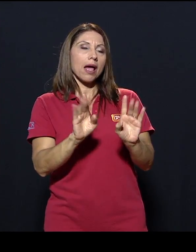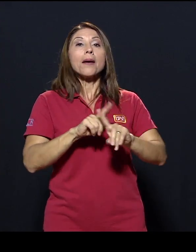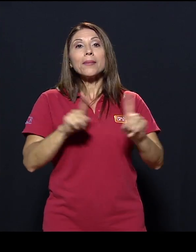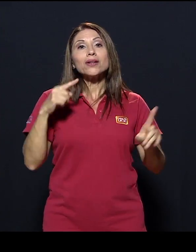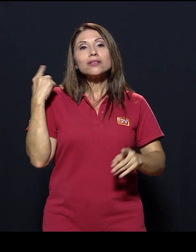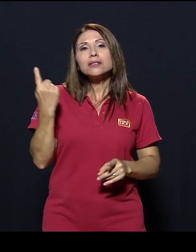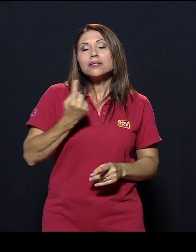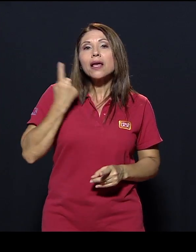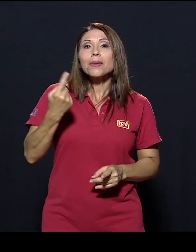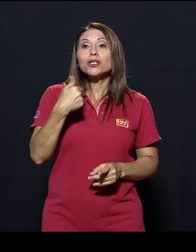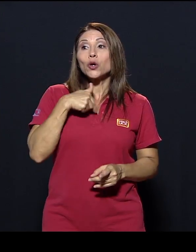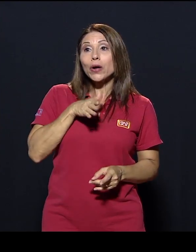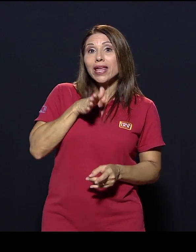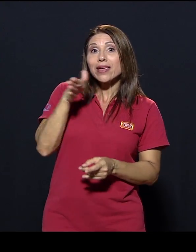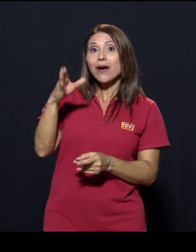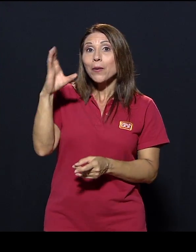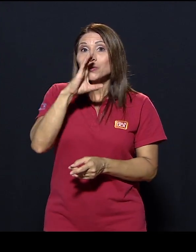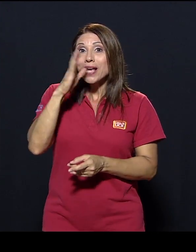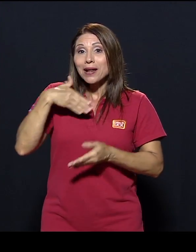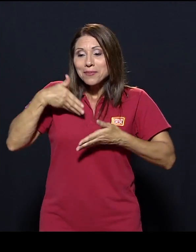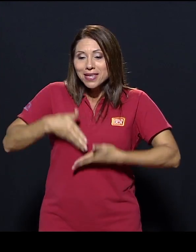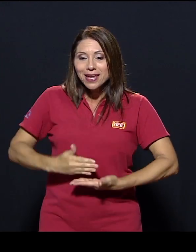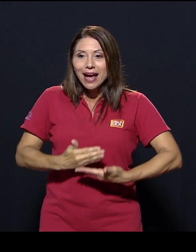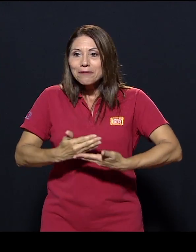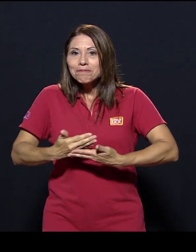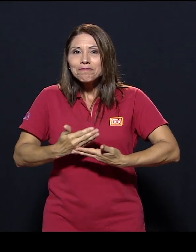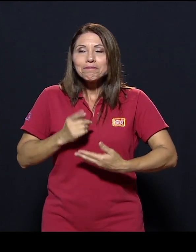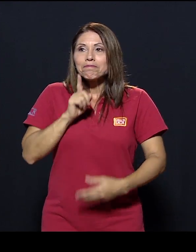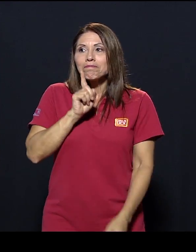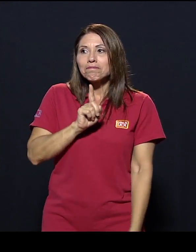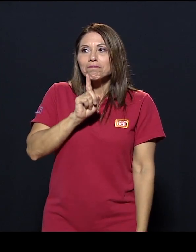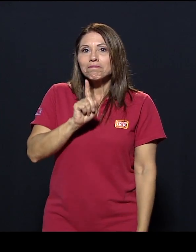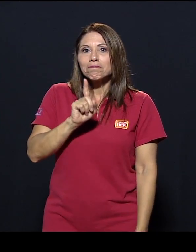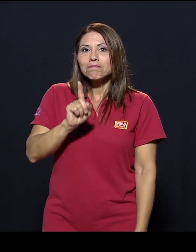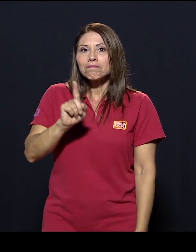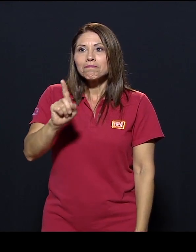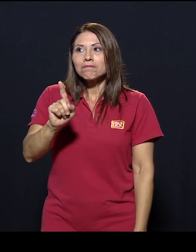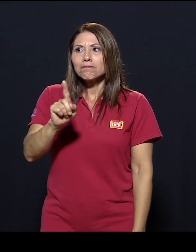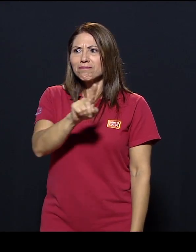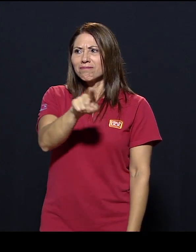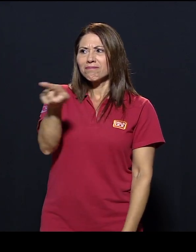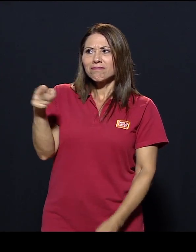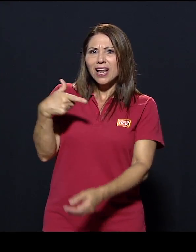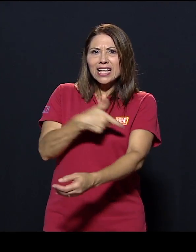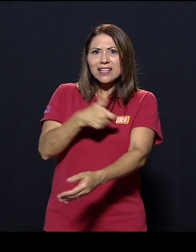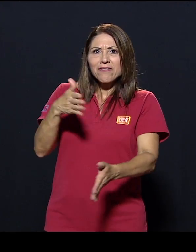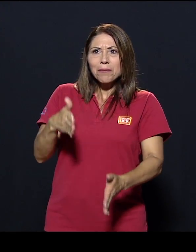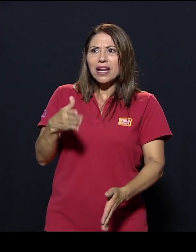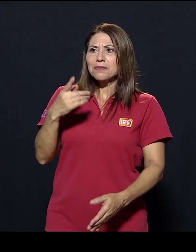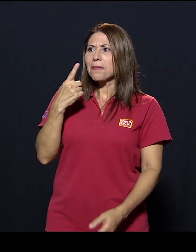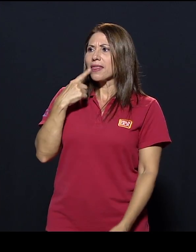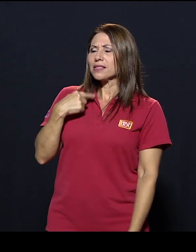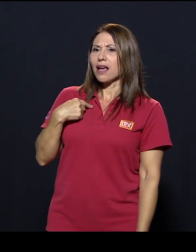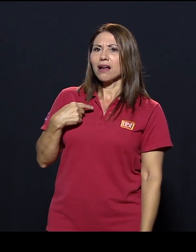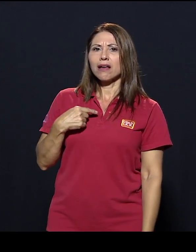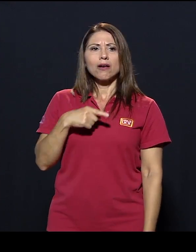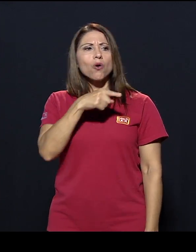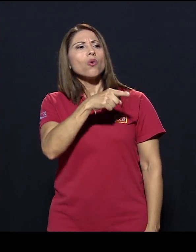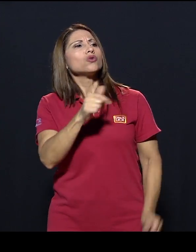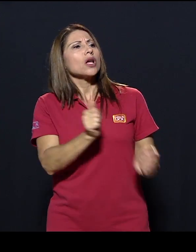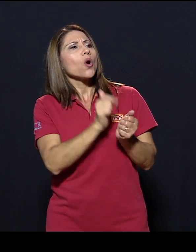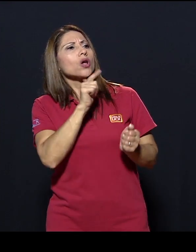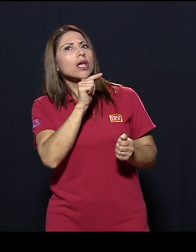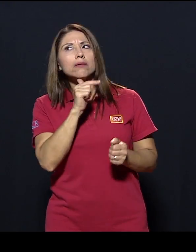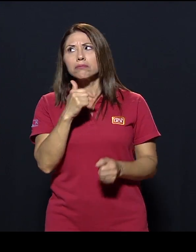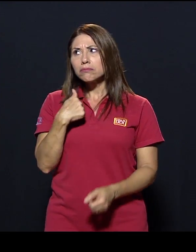que igual yo siempre llegaba a buscarla a ella, a la cunita de neonatos, y siempre, o sea, las enfermeras eran como, mamita, ¿y usted